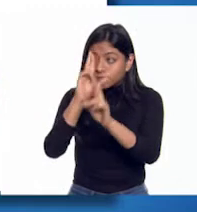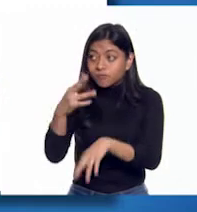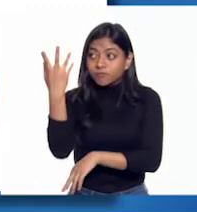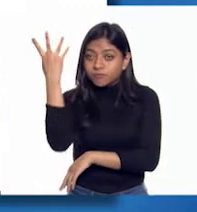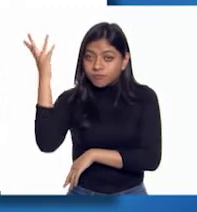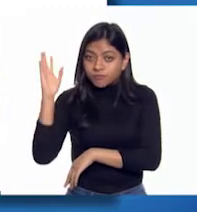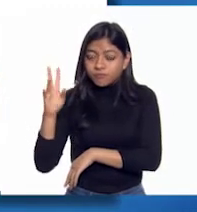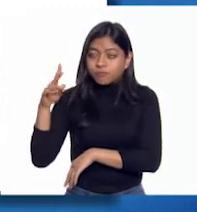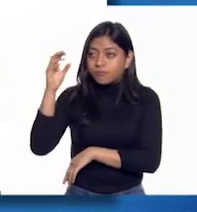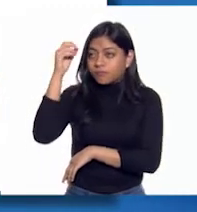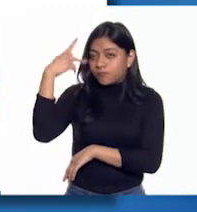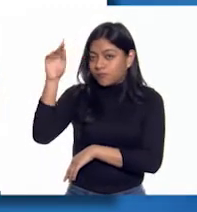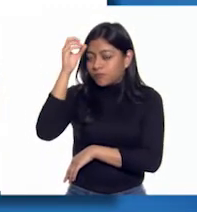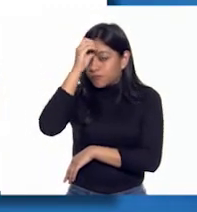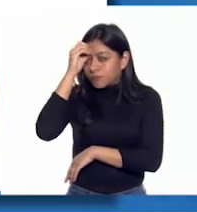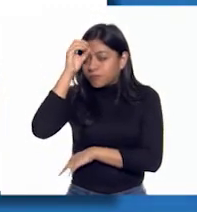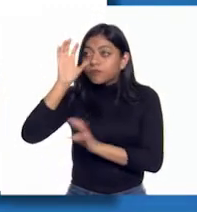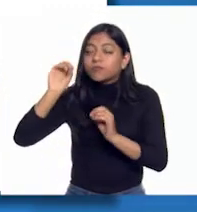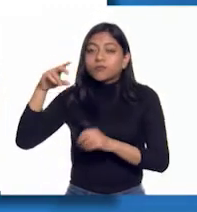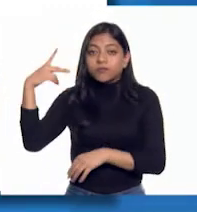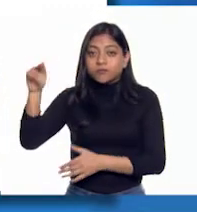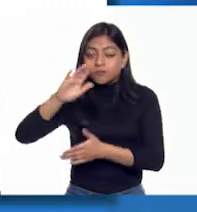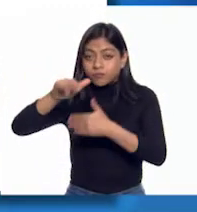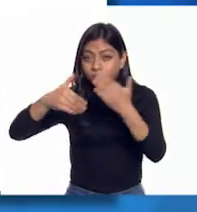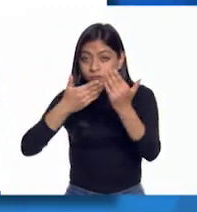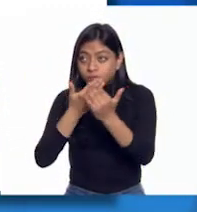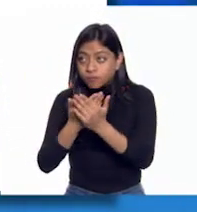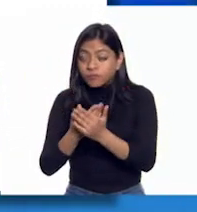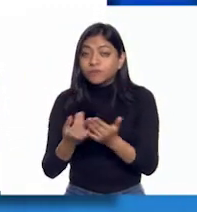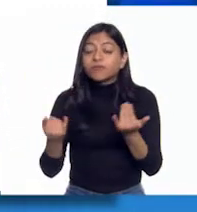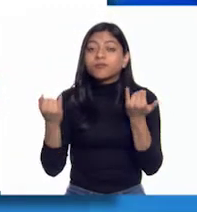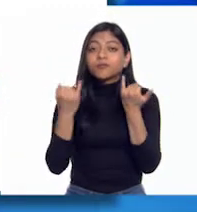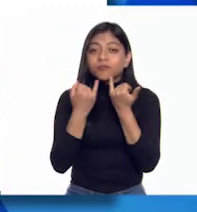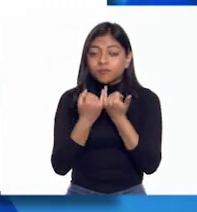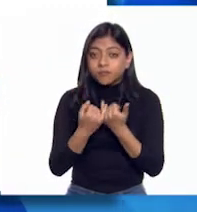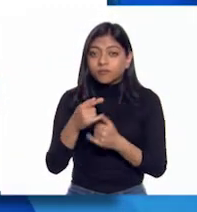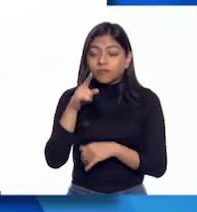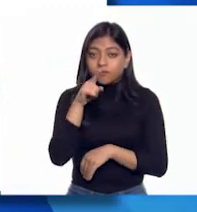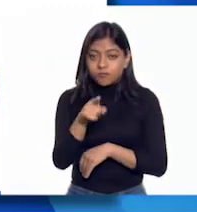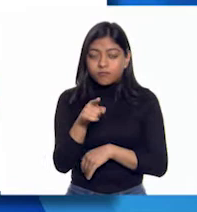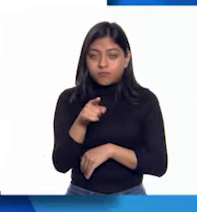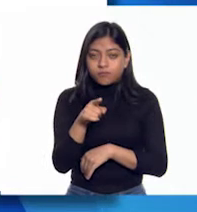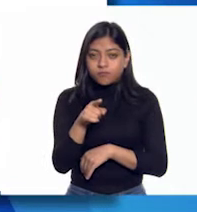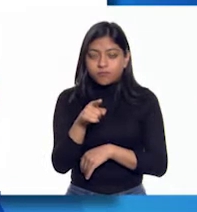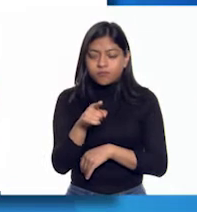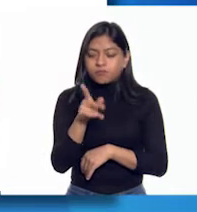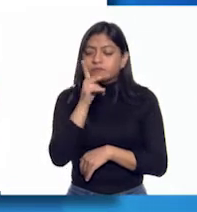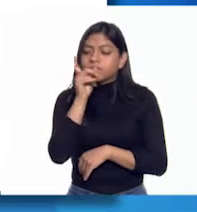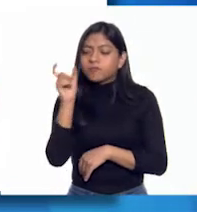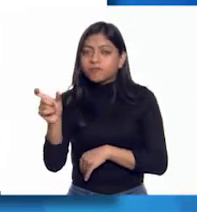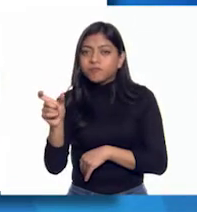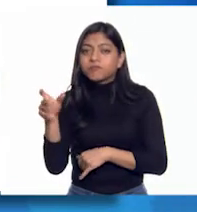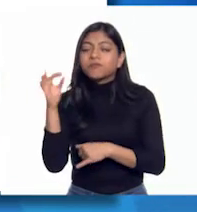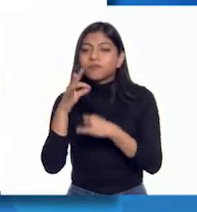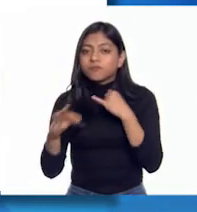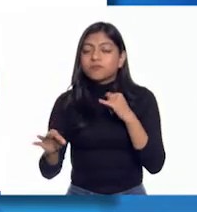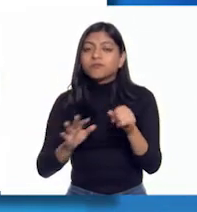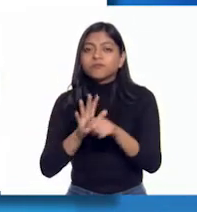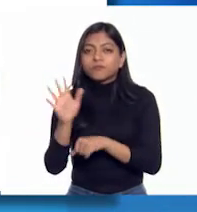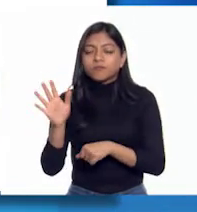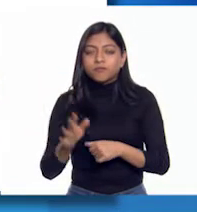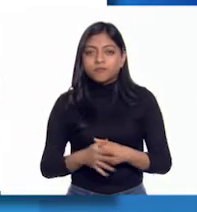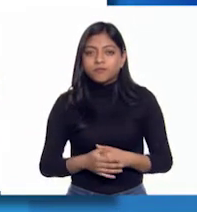respetamos opiniones o propuestas y tomamos, la última palabra que nos queda es...